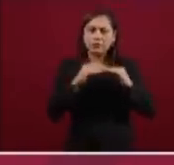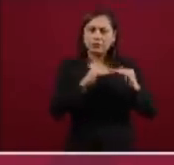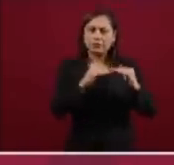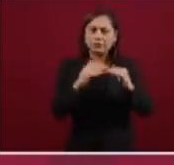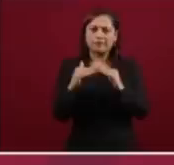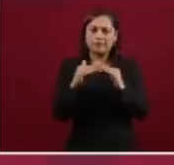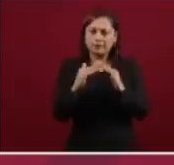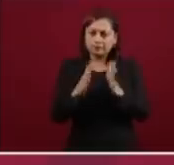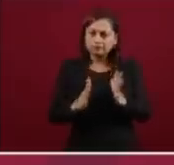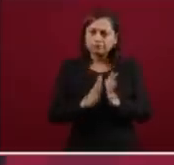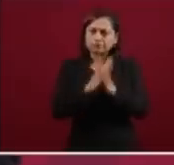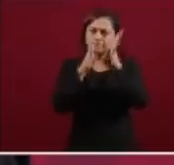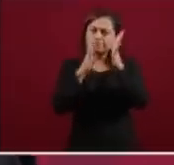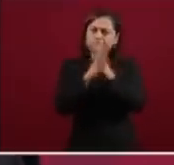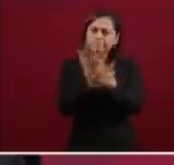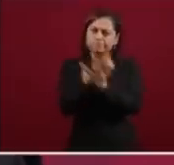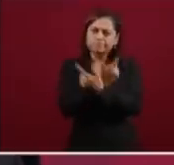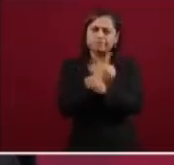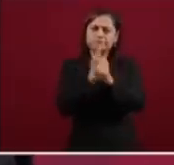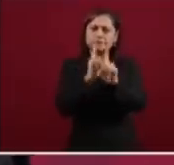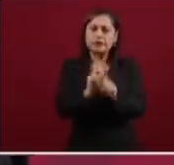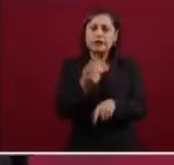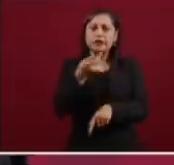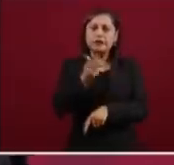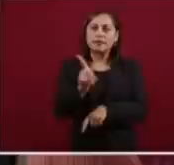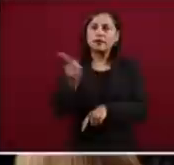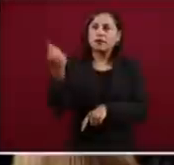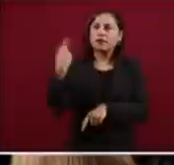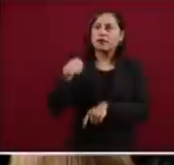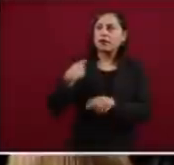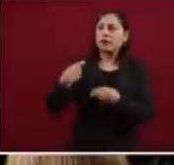el que actúa en función de intereses